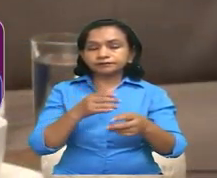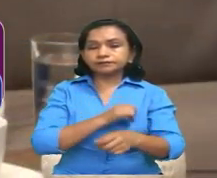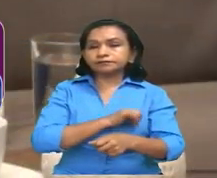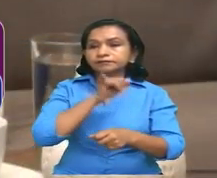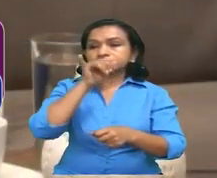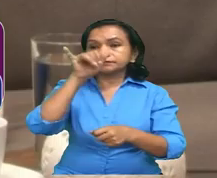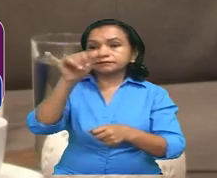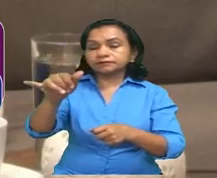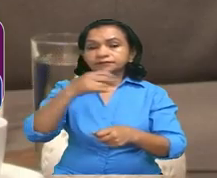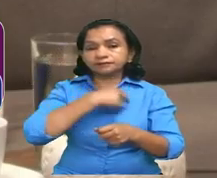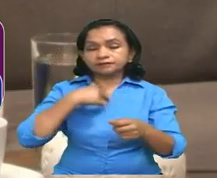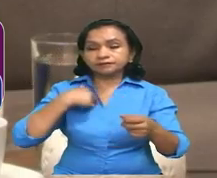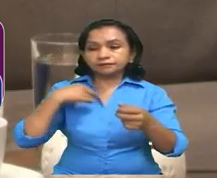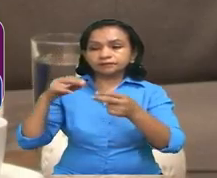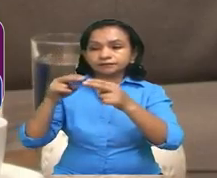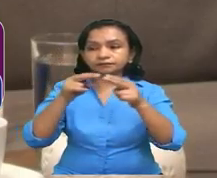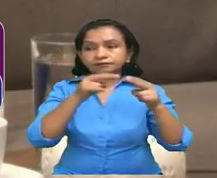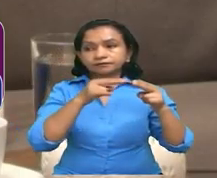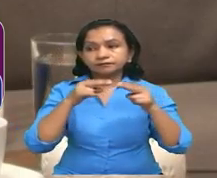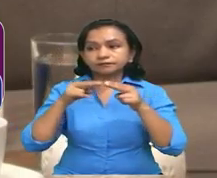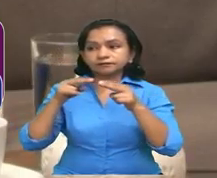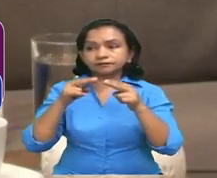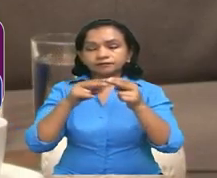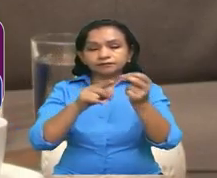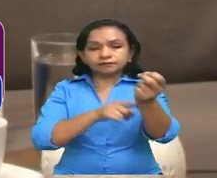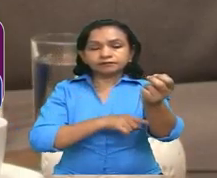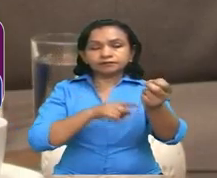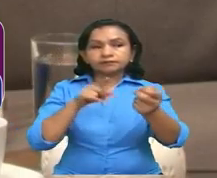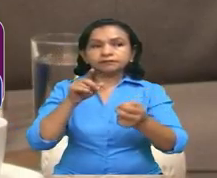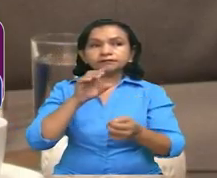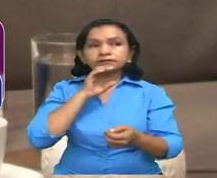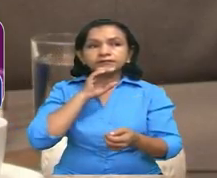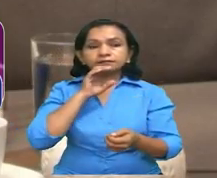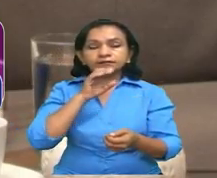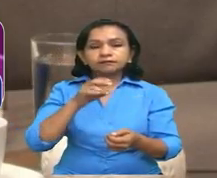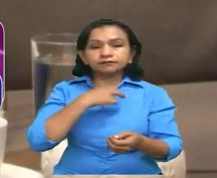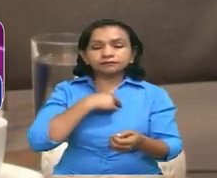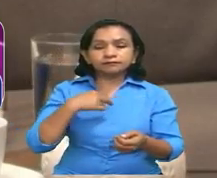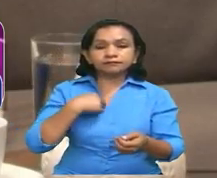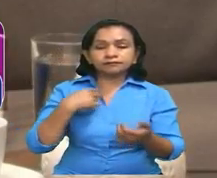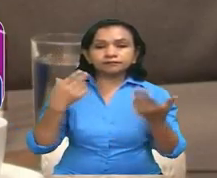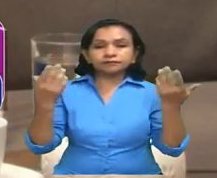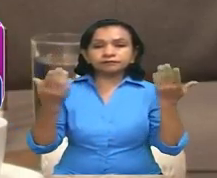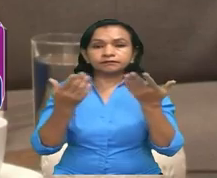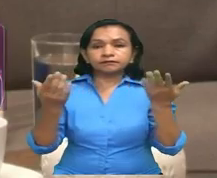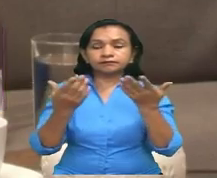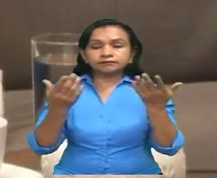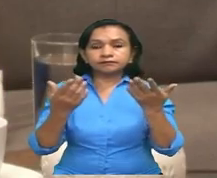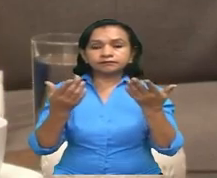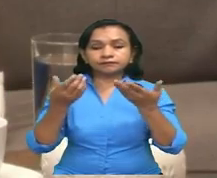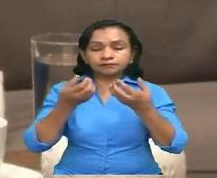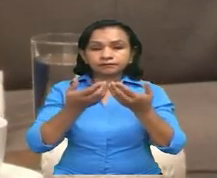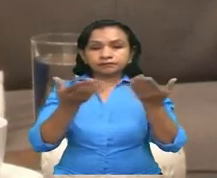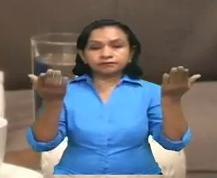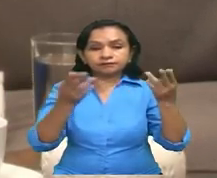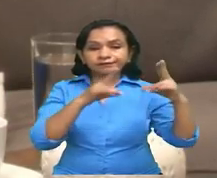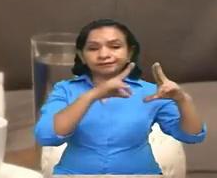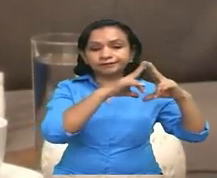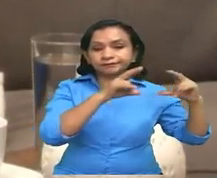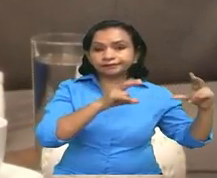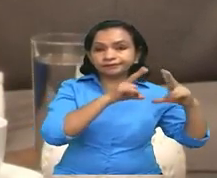otro, con otros países adicional a Cuba. Bueno, de hecho, desde inicios de este año he venido trabajando en la promoción